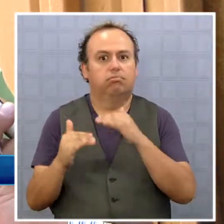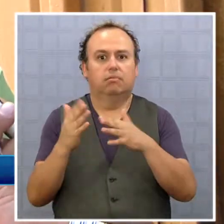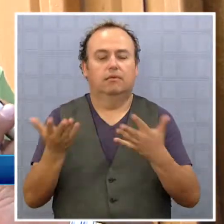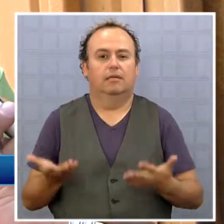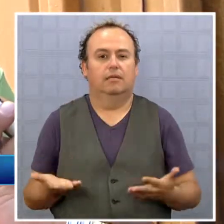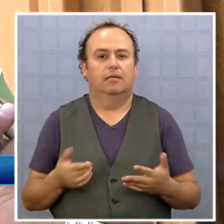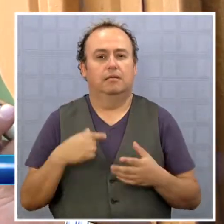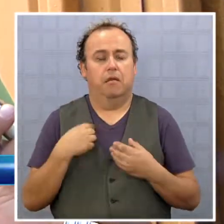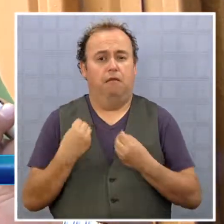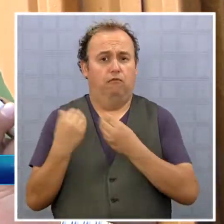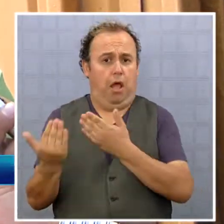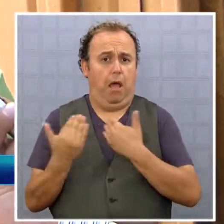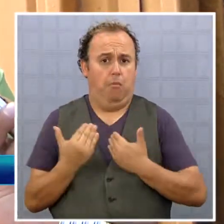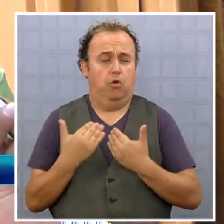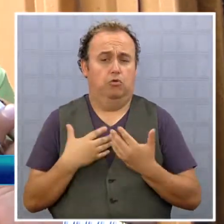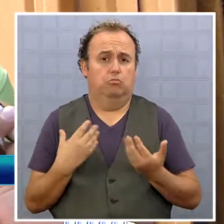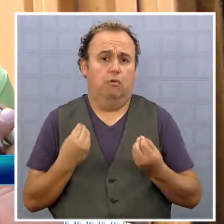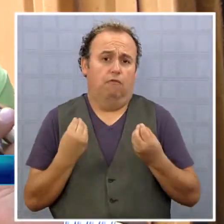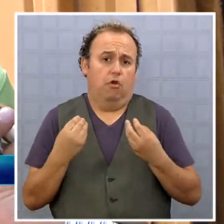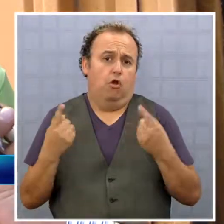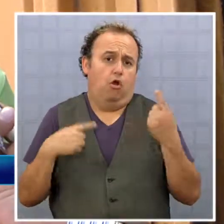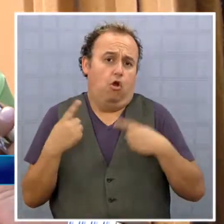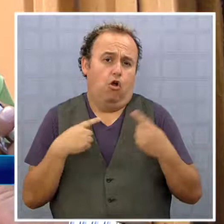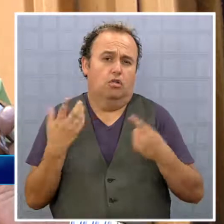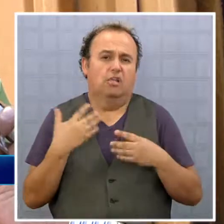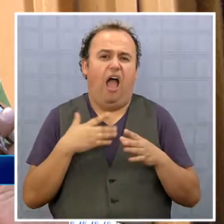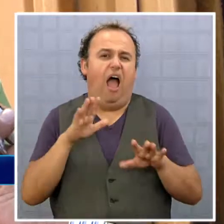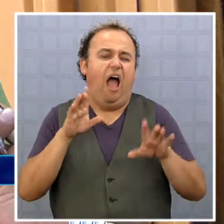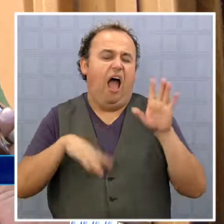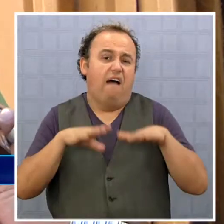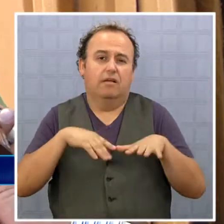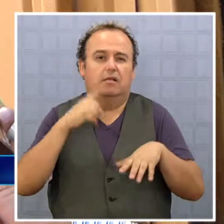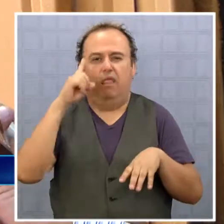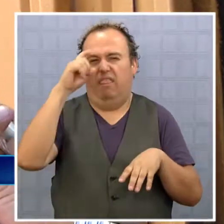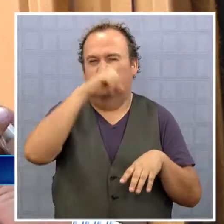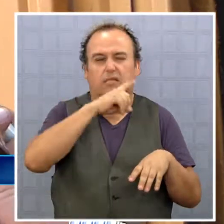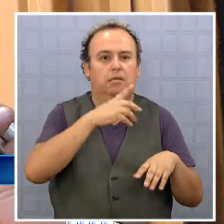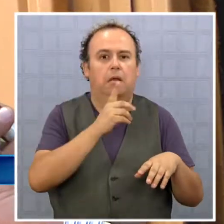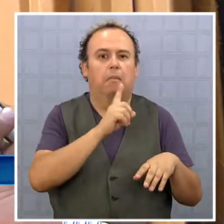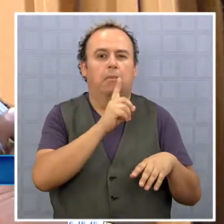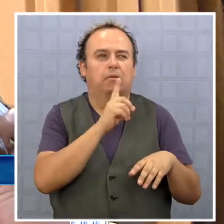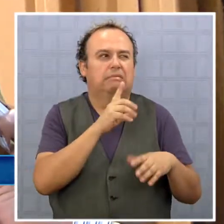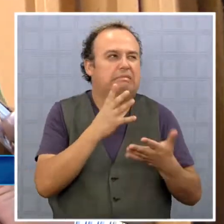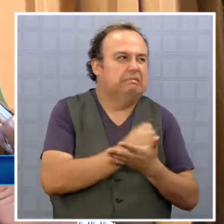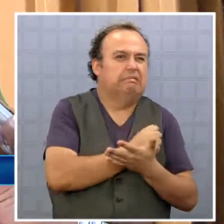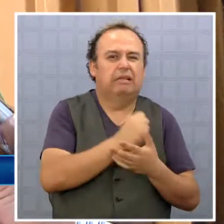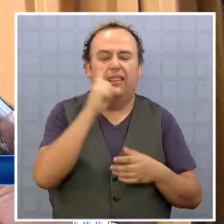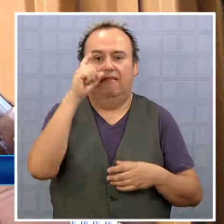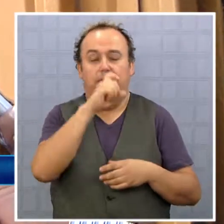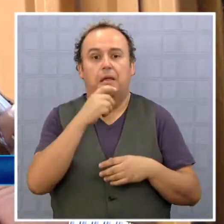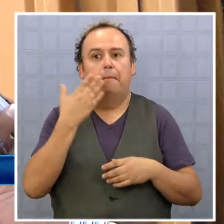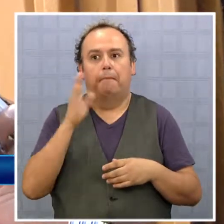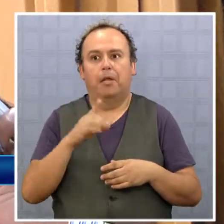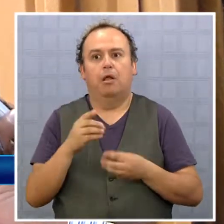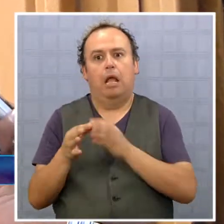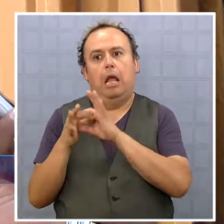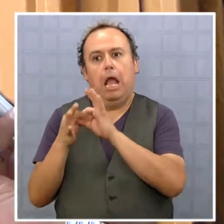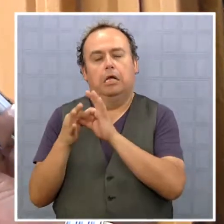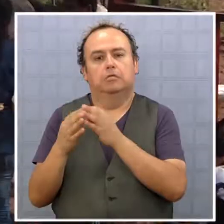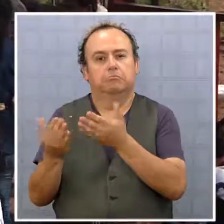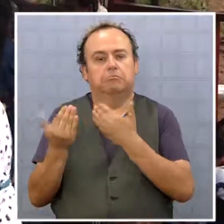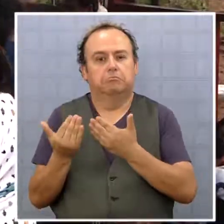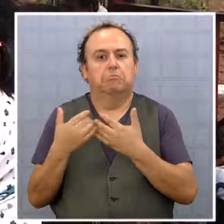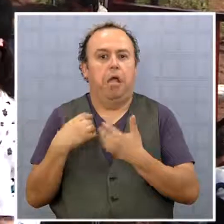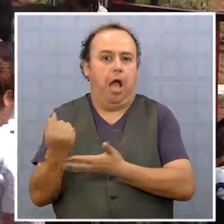un apoyo bien, bien bueno porque son cosas que son difíciles de conseguir, que no están a la mano de cualquier persona. Cuesta conseguir